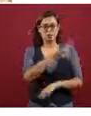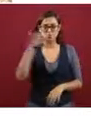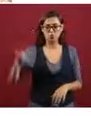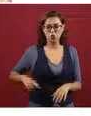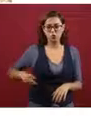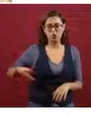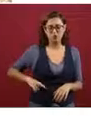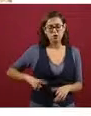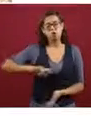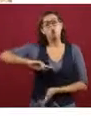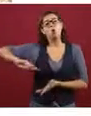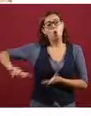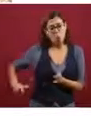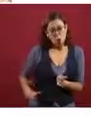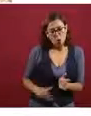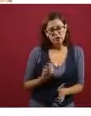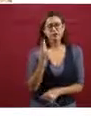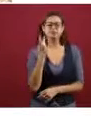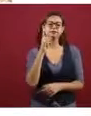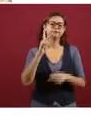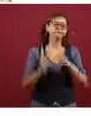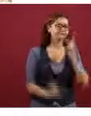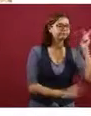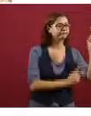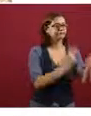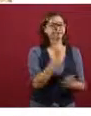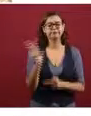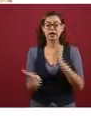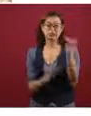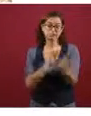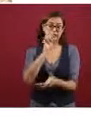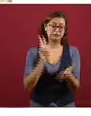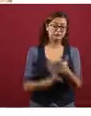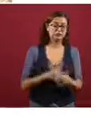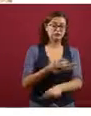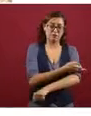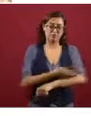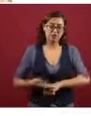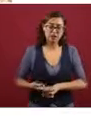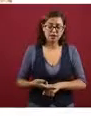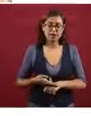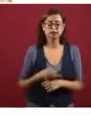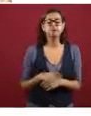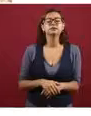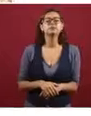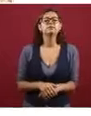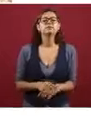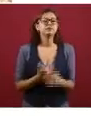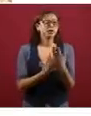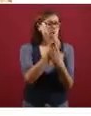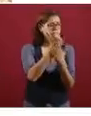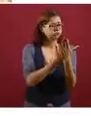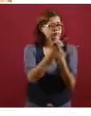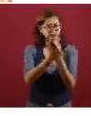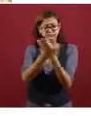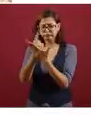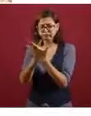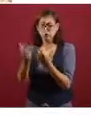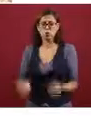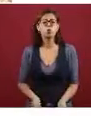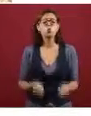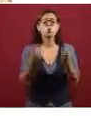a casi 3,000 familias afectadas. En este ejercicio estadístico se levantó un muestreo representativo